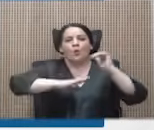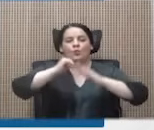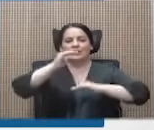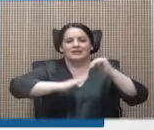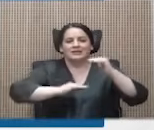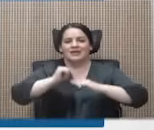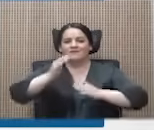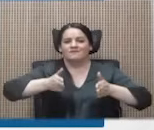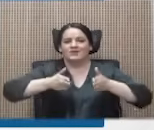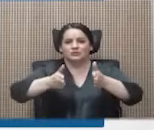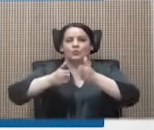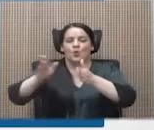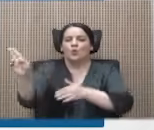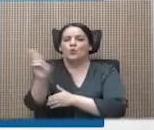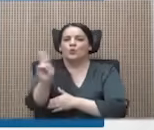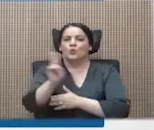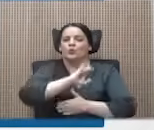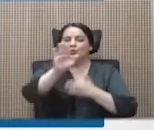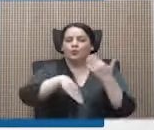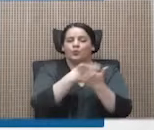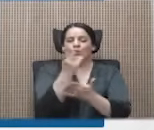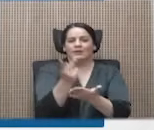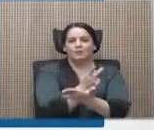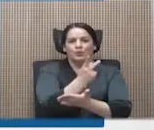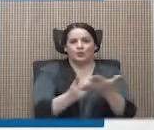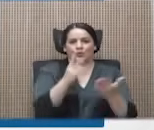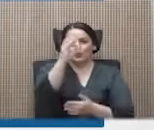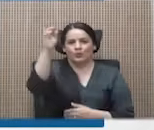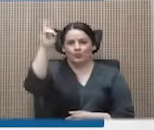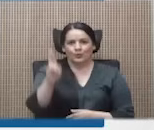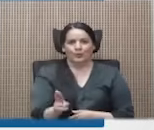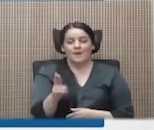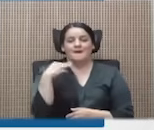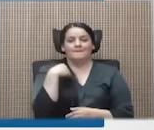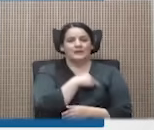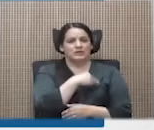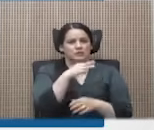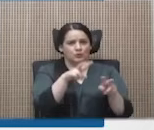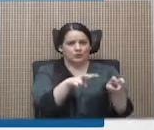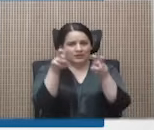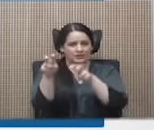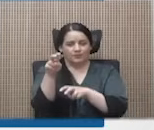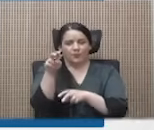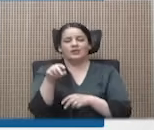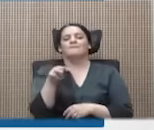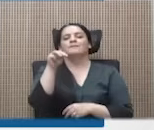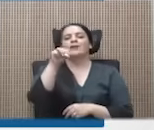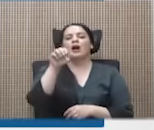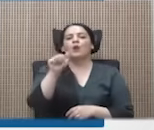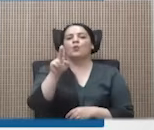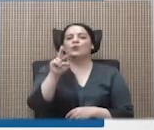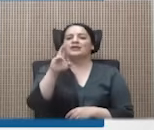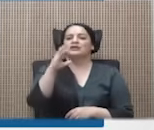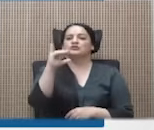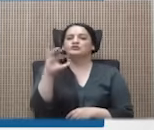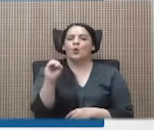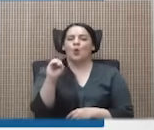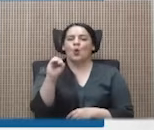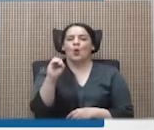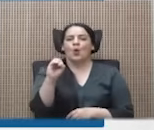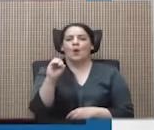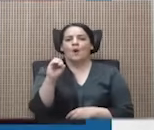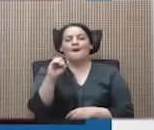en todas las provincias de Costa Rica. El ministro de Transportes, Mauricio Batalla, hace un llamado urgente